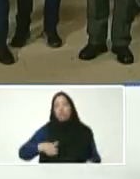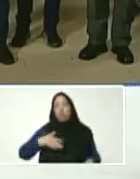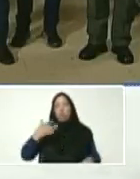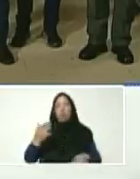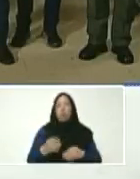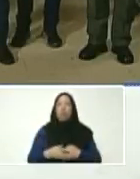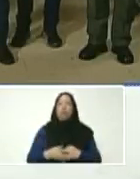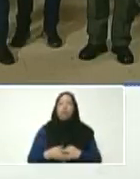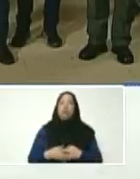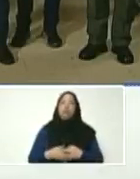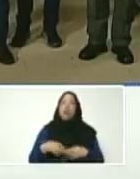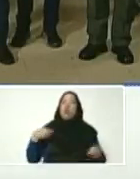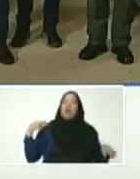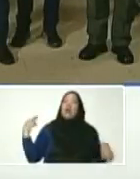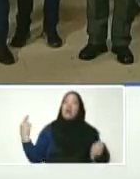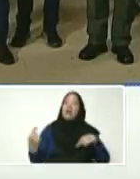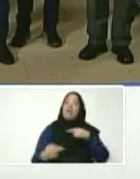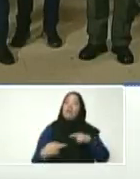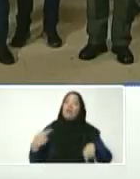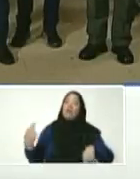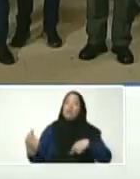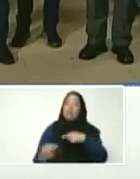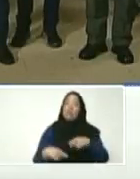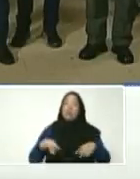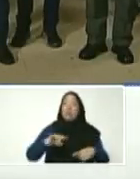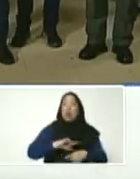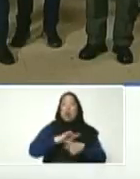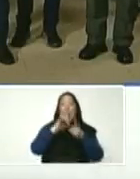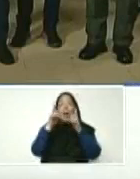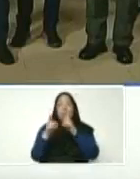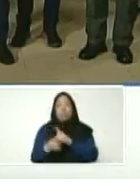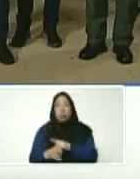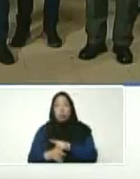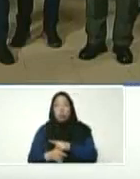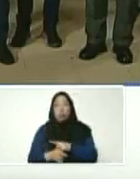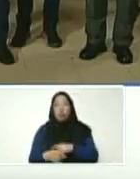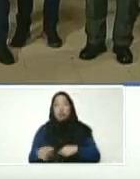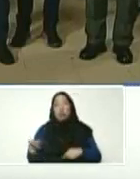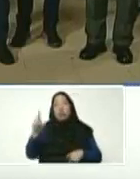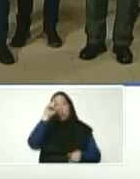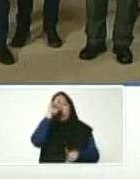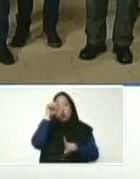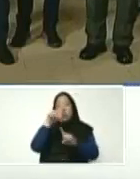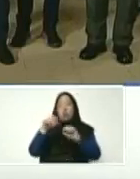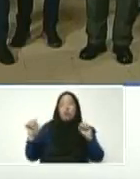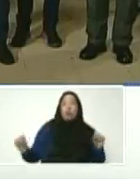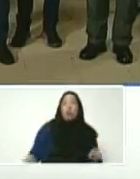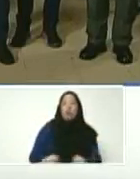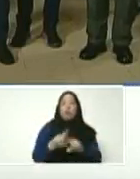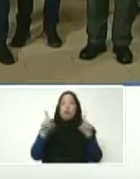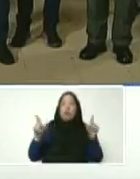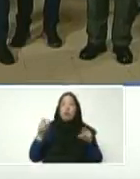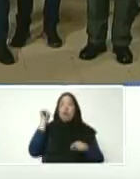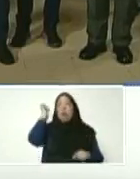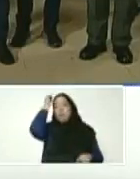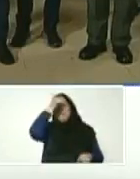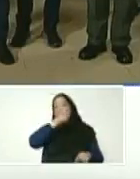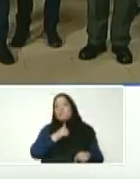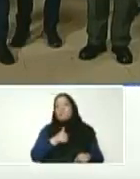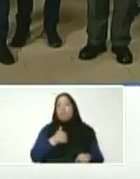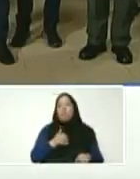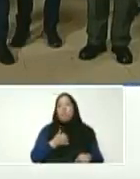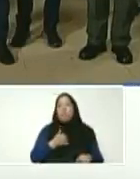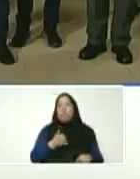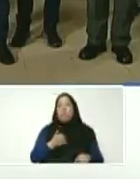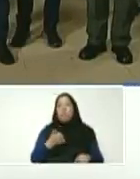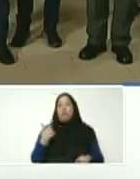popular, revolucionario, transformador, que logra los milagros de la resistencia, del